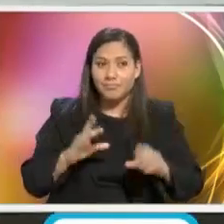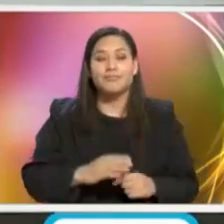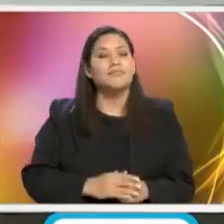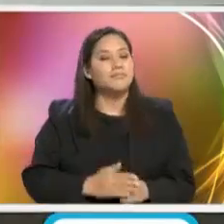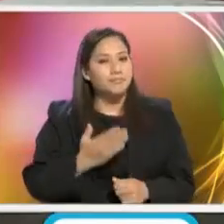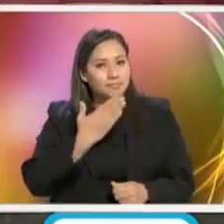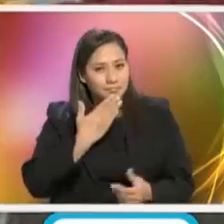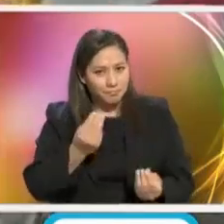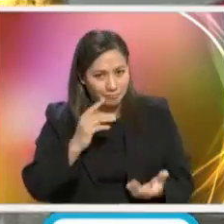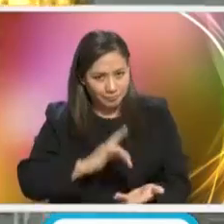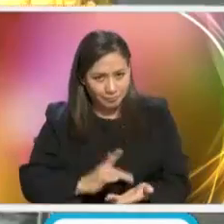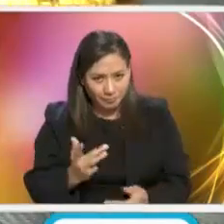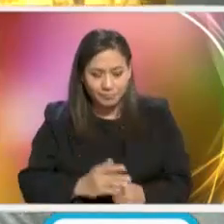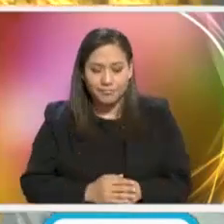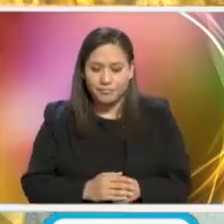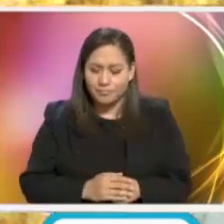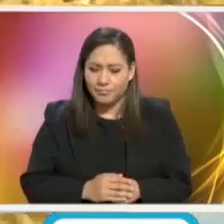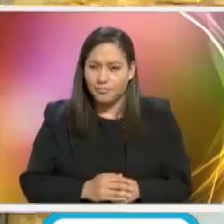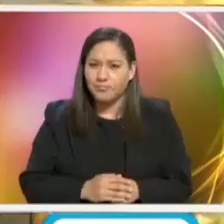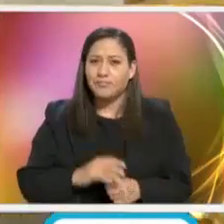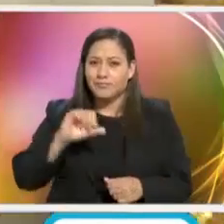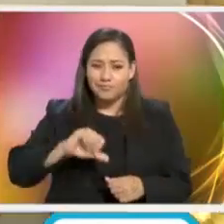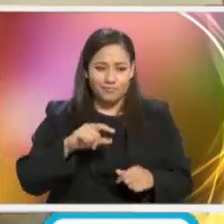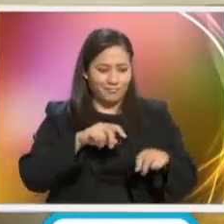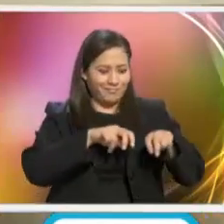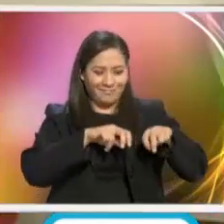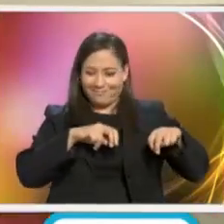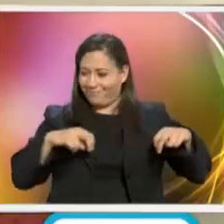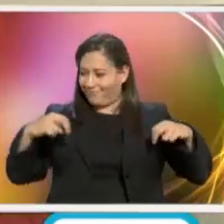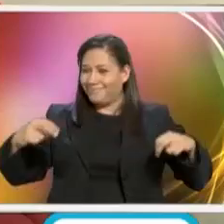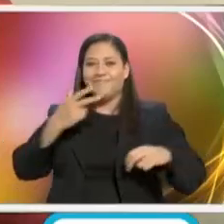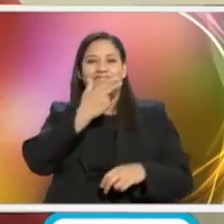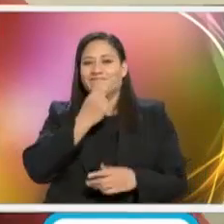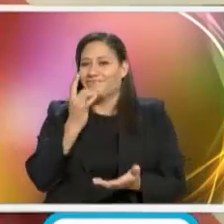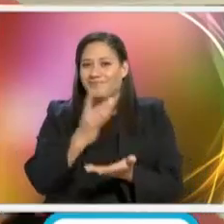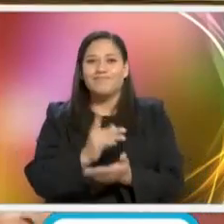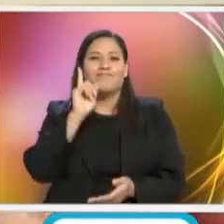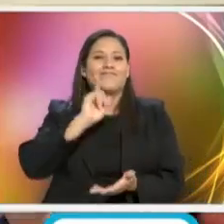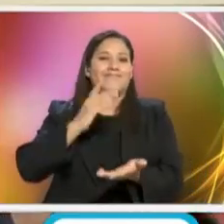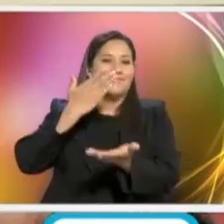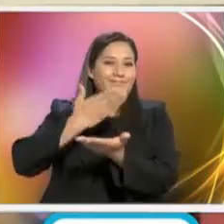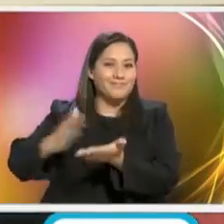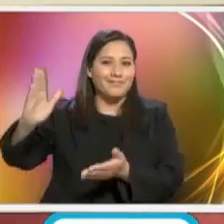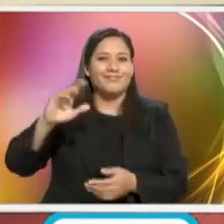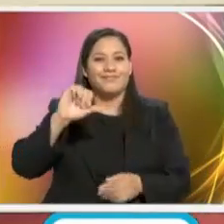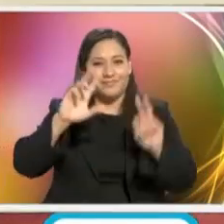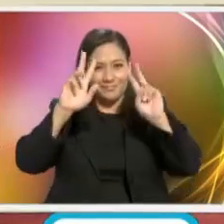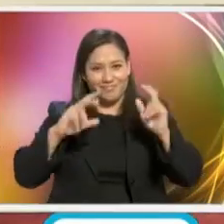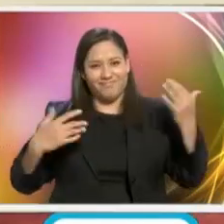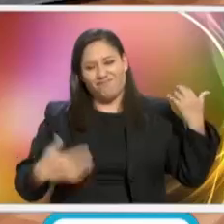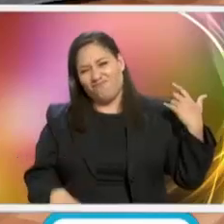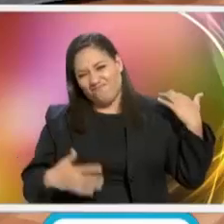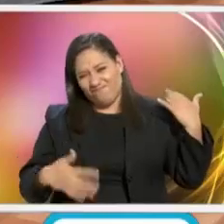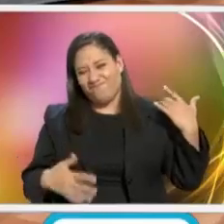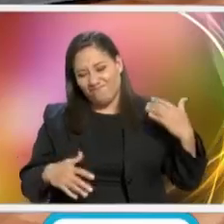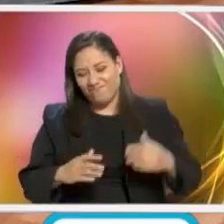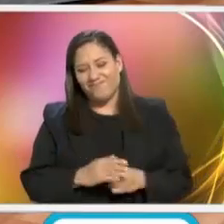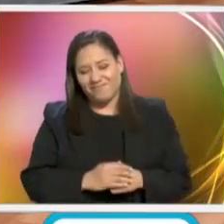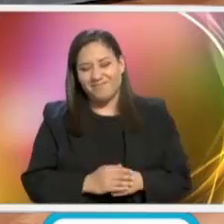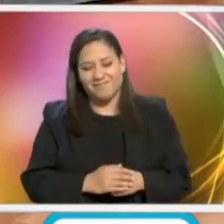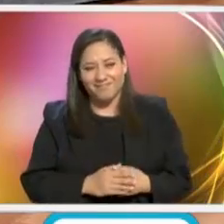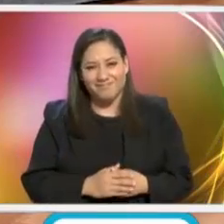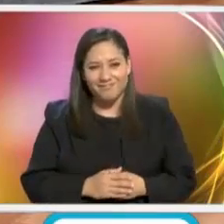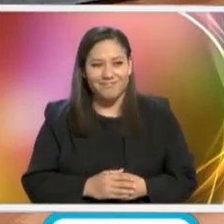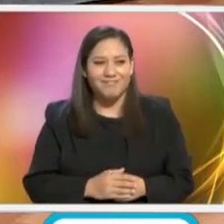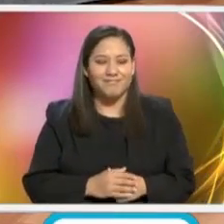Bien, muchas gracias. Pues aquí ahora nos tocó el club de Toby, ¿no? El club de Toby. Vamos a las chicas porque vamos a hablar de rock. Y Toby rockero, además. Toby rockero,